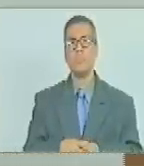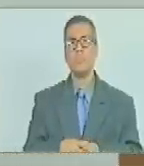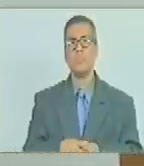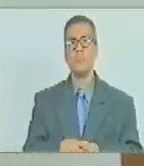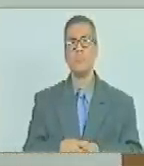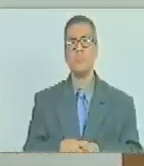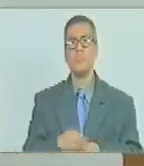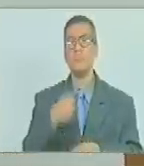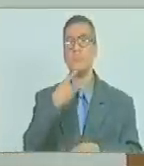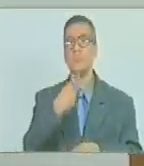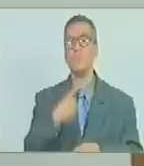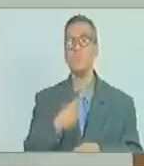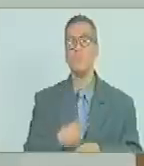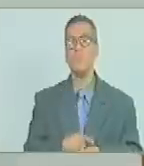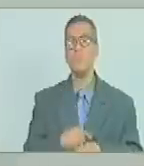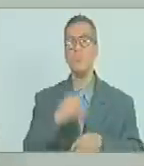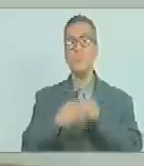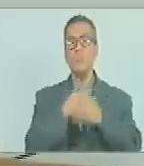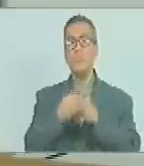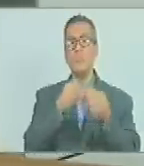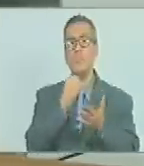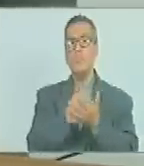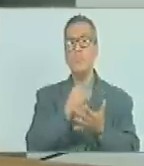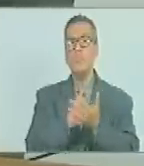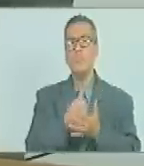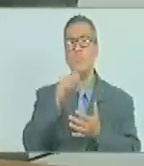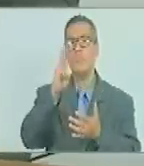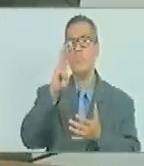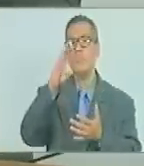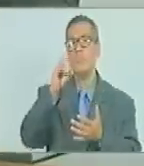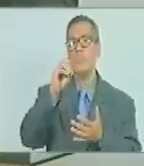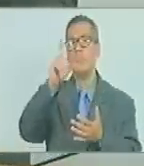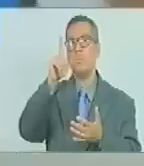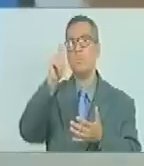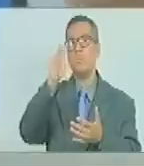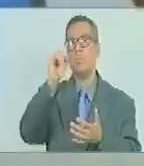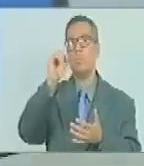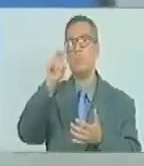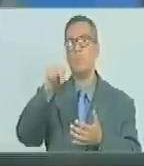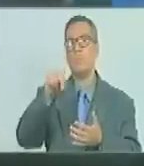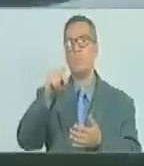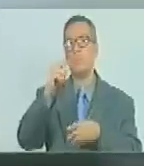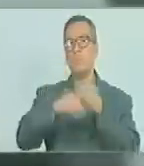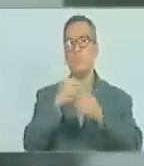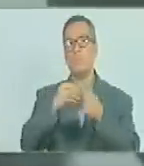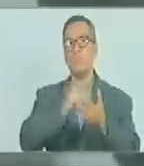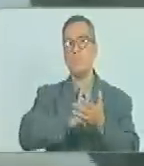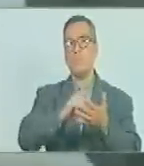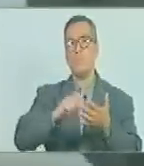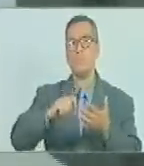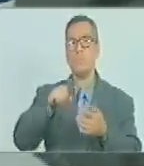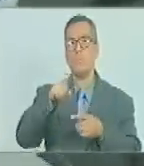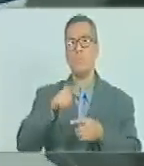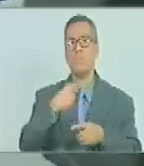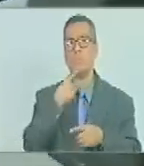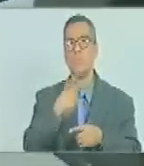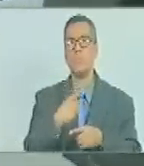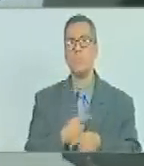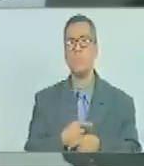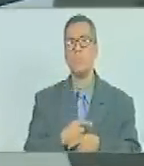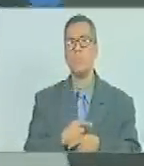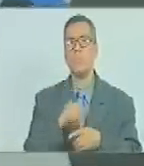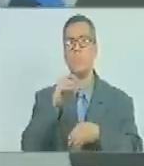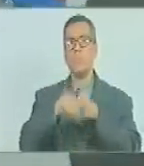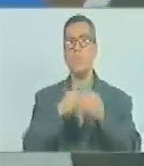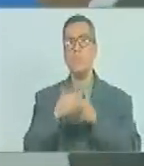La confesión hace la prueba. Bolton no solo lo confiesa en su libro, Bolton confiesa que ayudó a